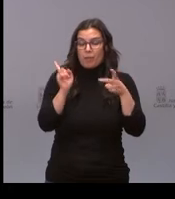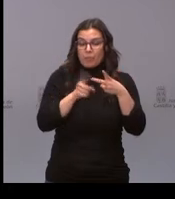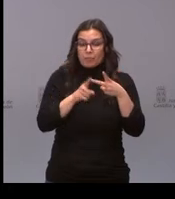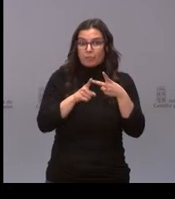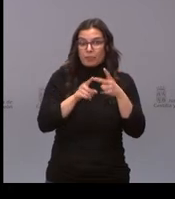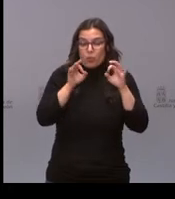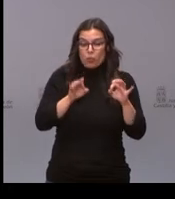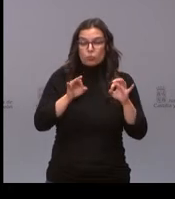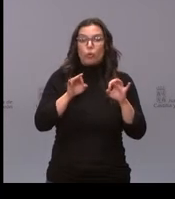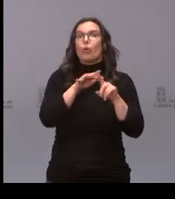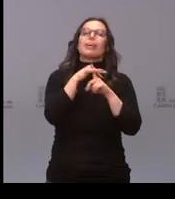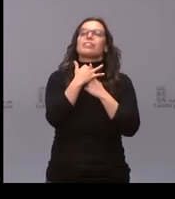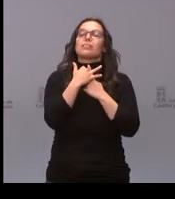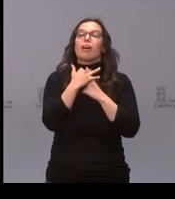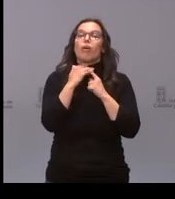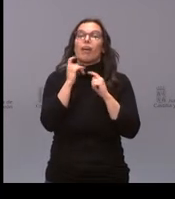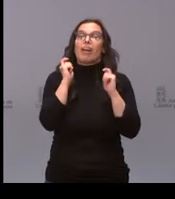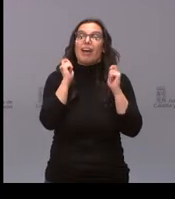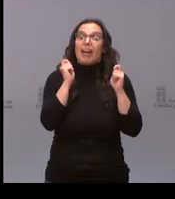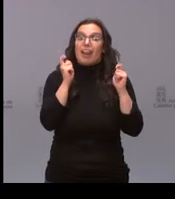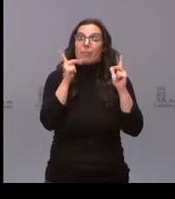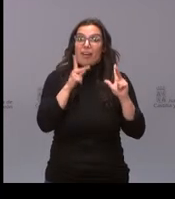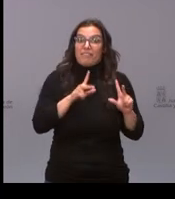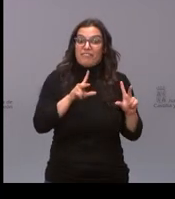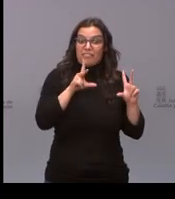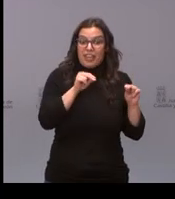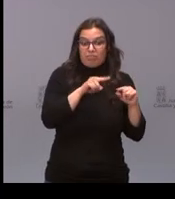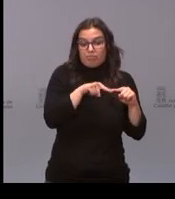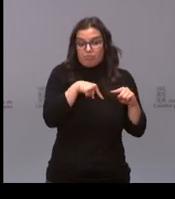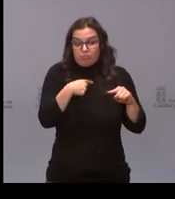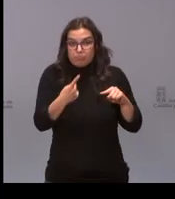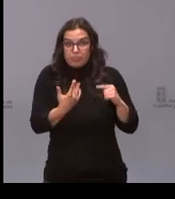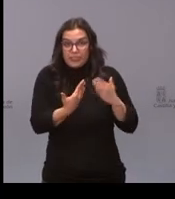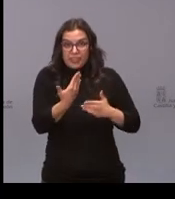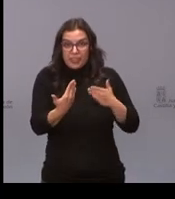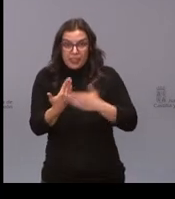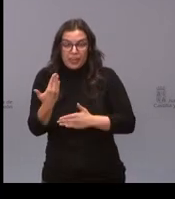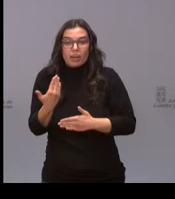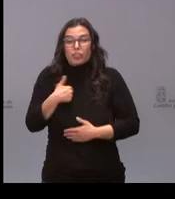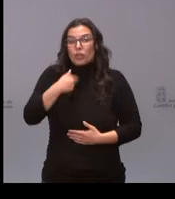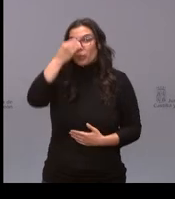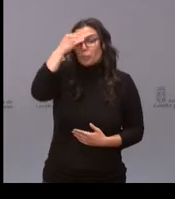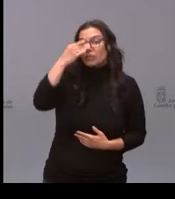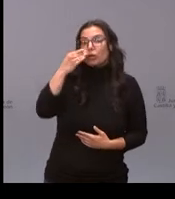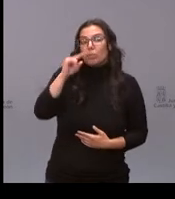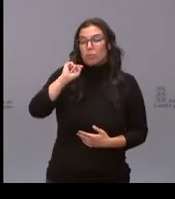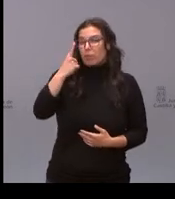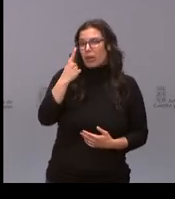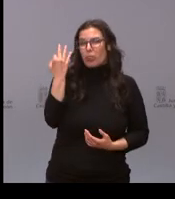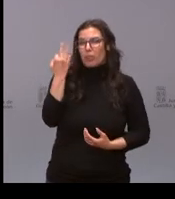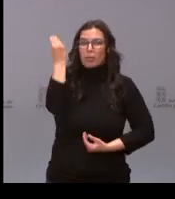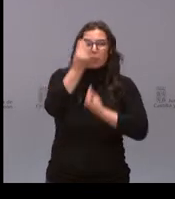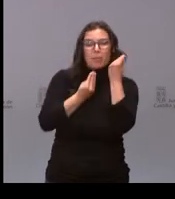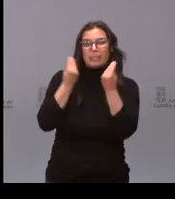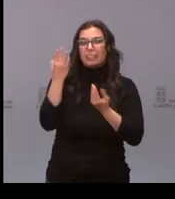primeros momentos del estado de alarma, creo que la primera reflexión que tenemos que